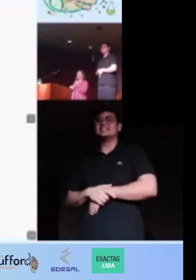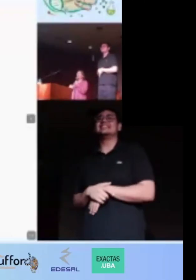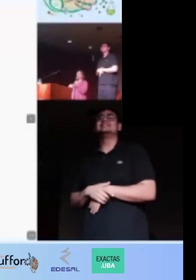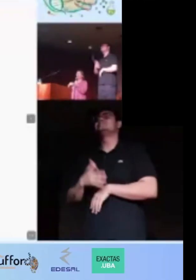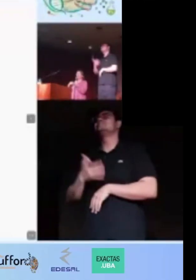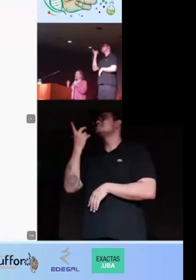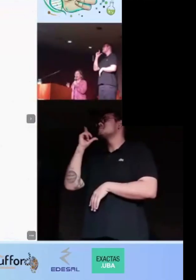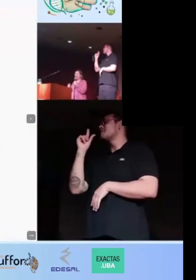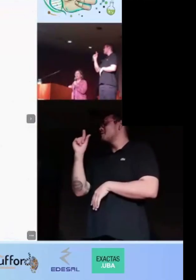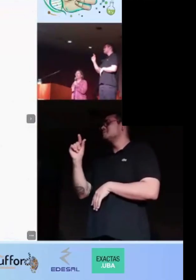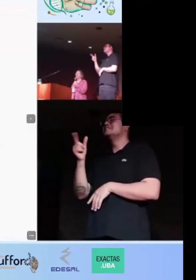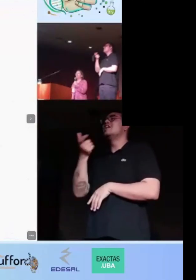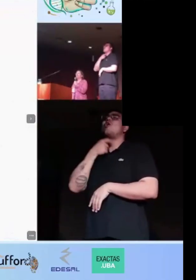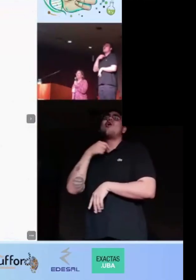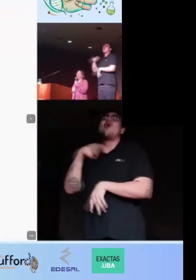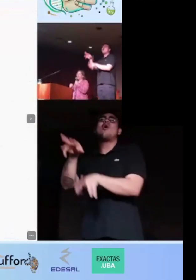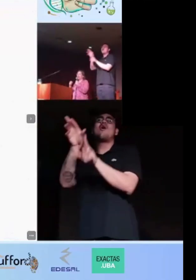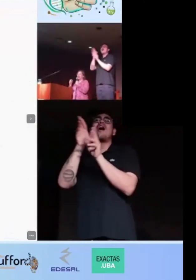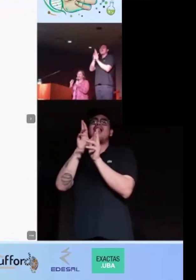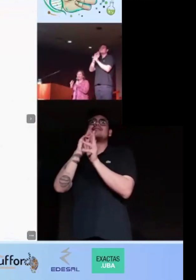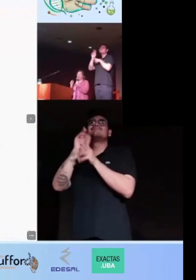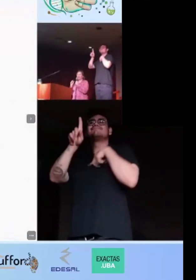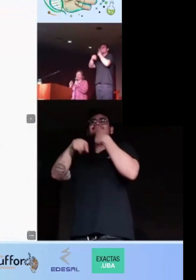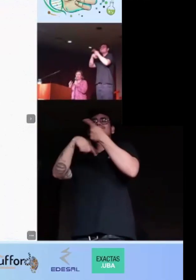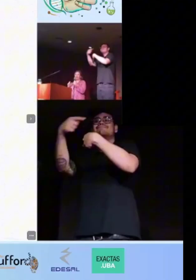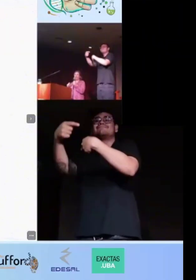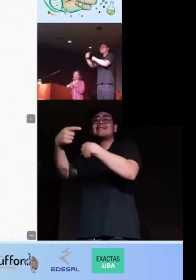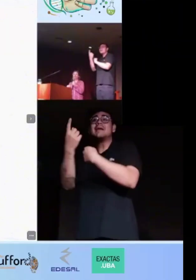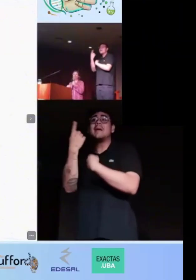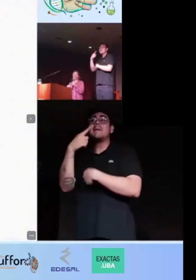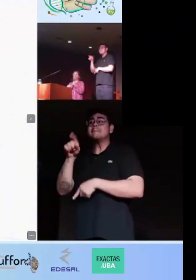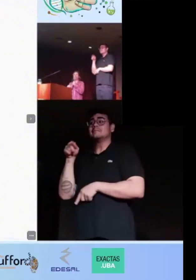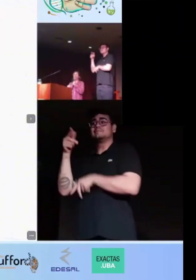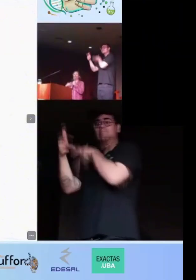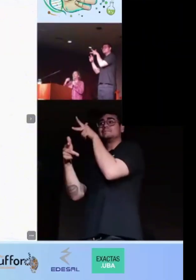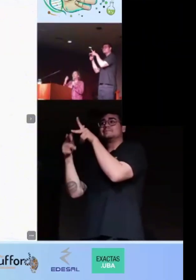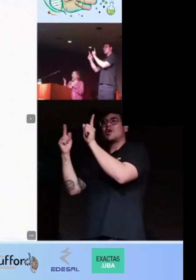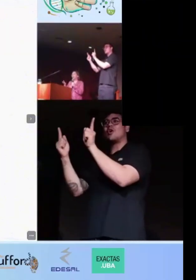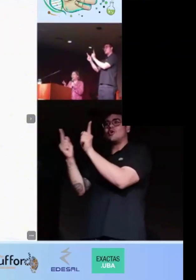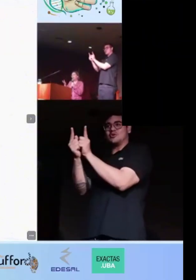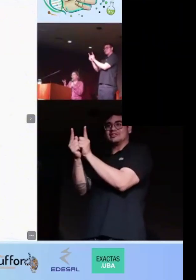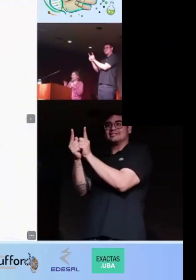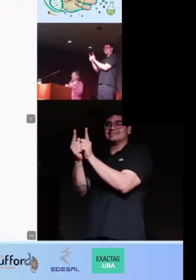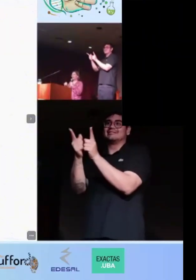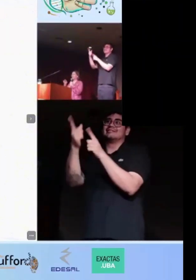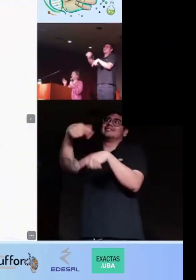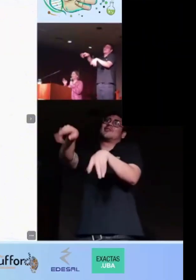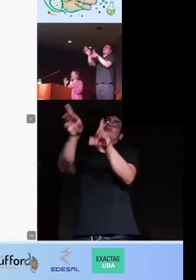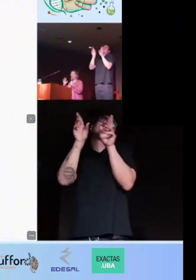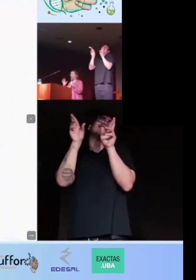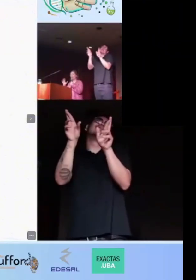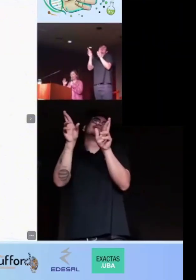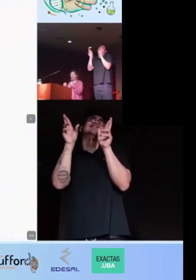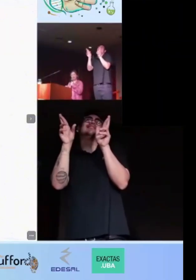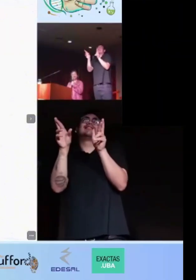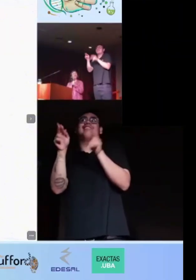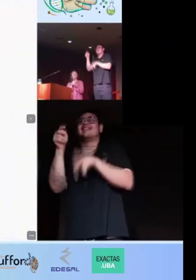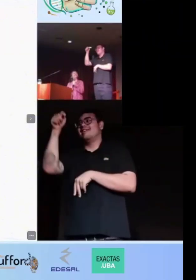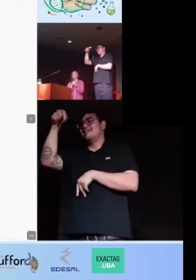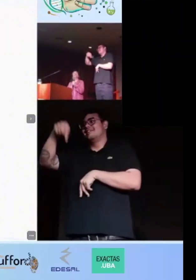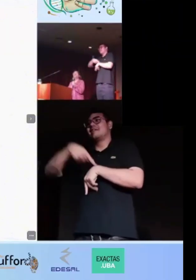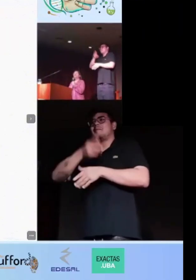esperamos continuar, pero nuestra charla es cortita, por suerte para ustedes, porque así ya terminamos